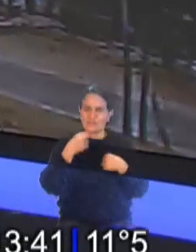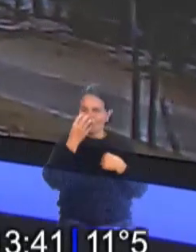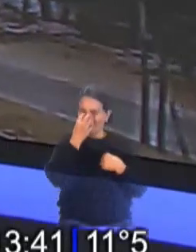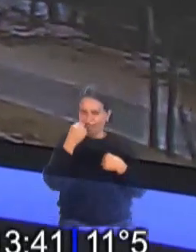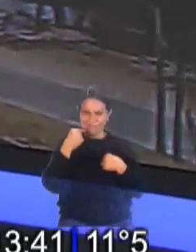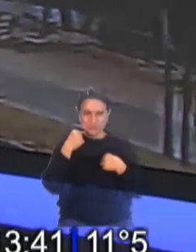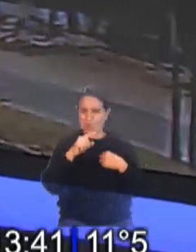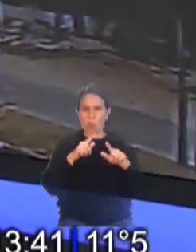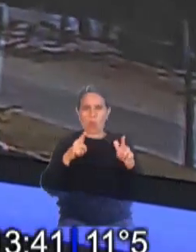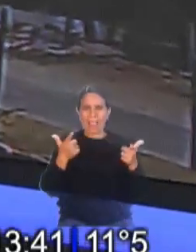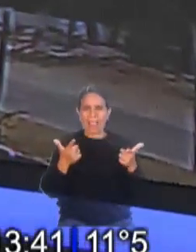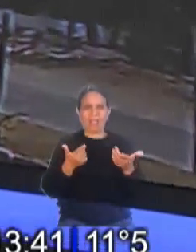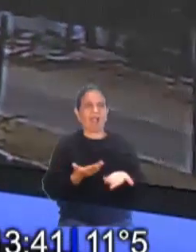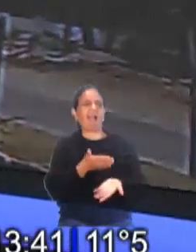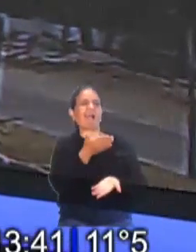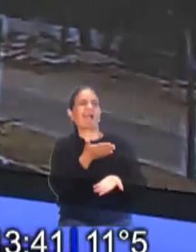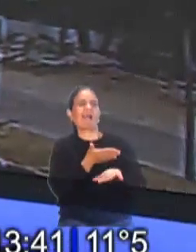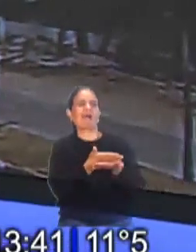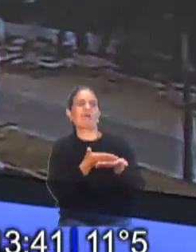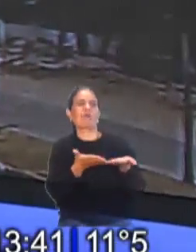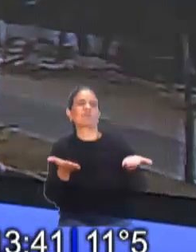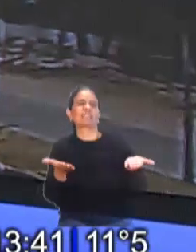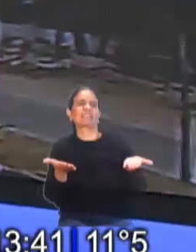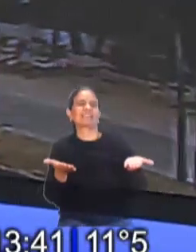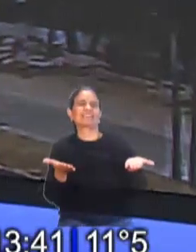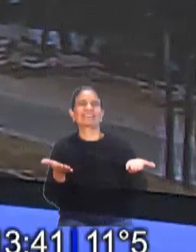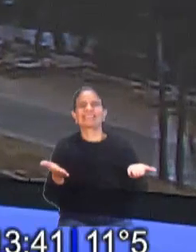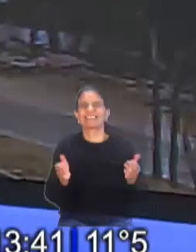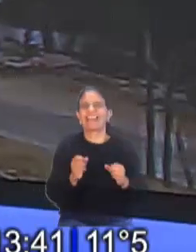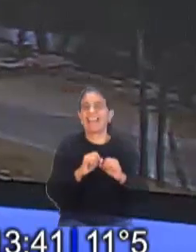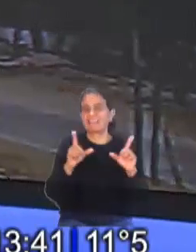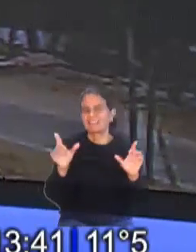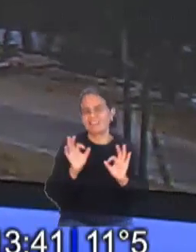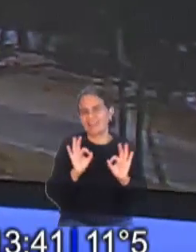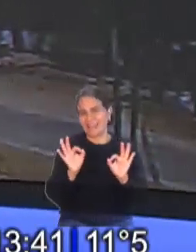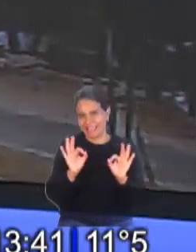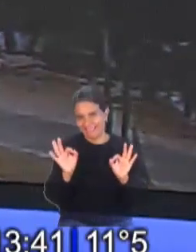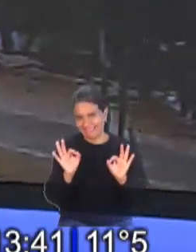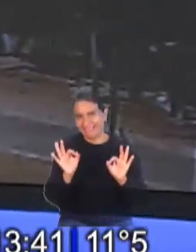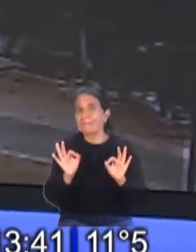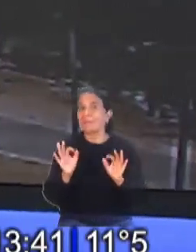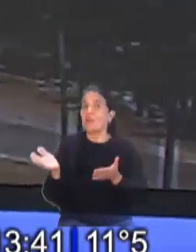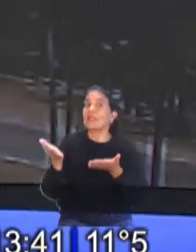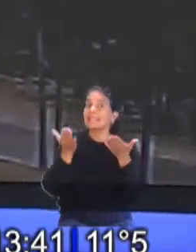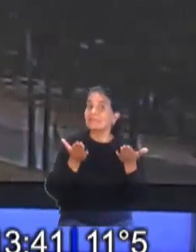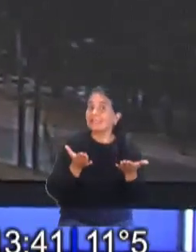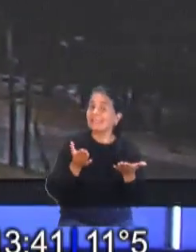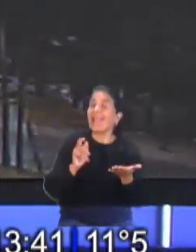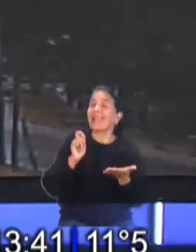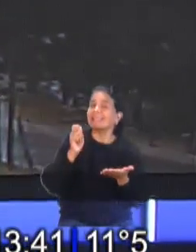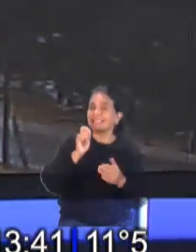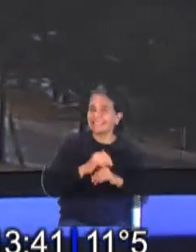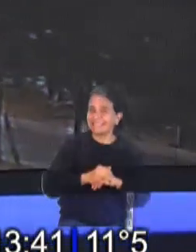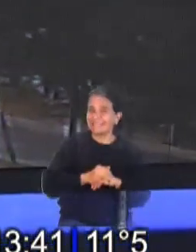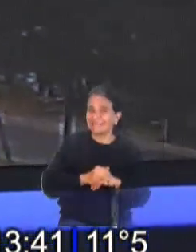decir, pero qué chica más aburrida, y no me van a prestar atención. Pero si les digo que quien los invita es un integrante de